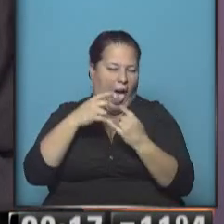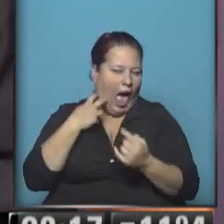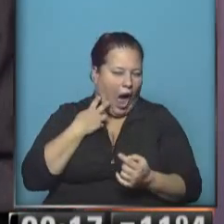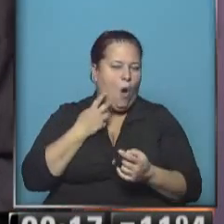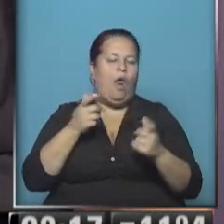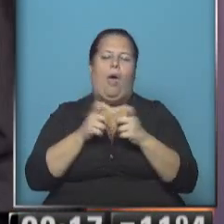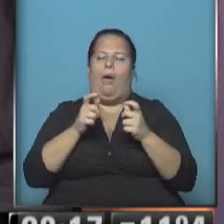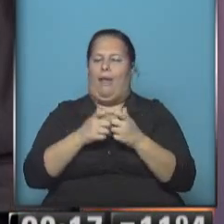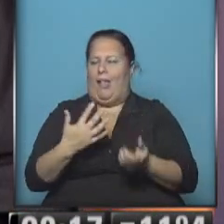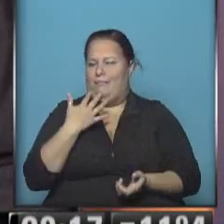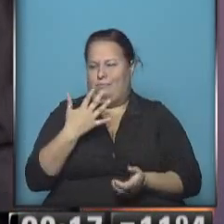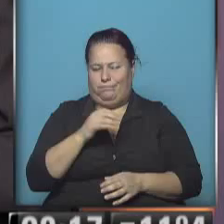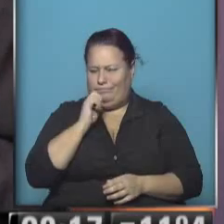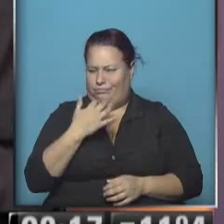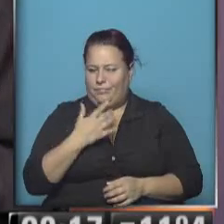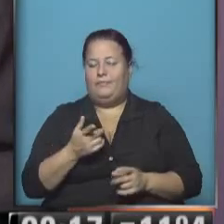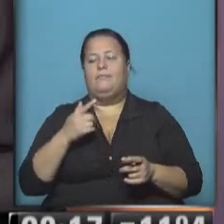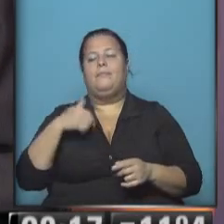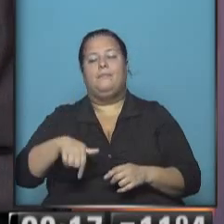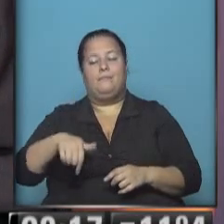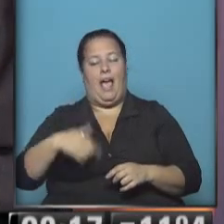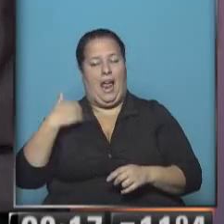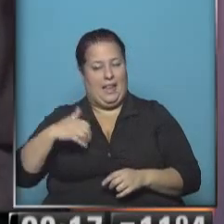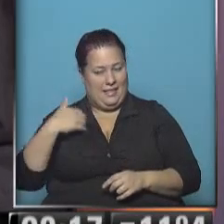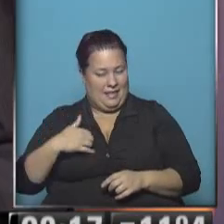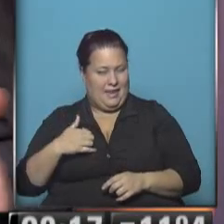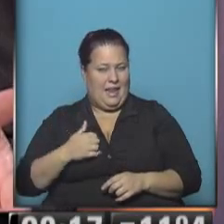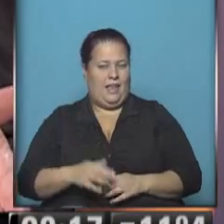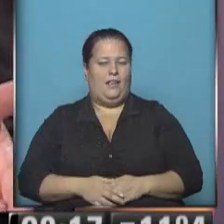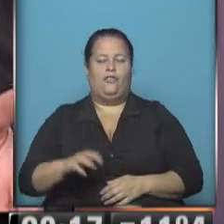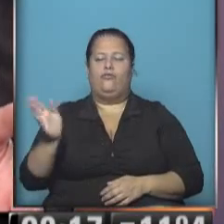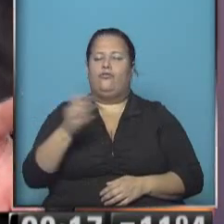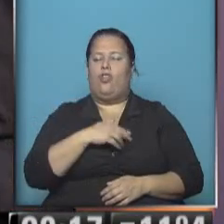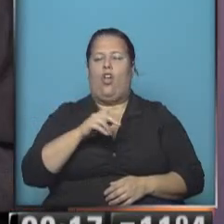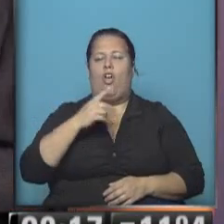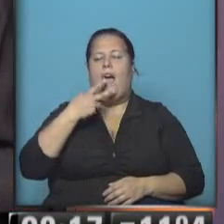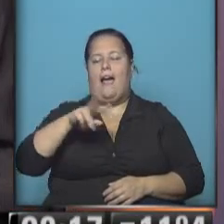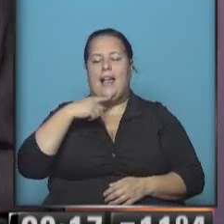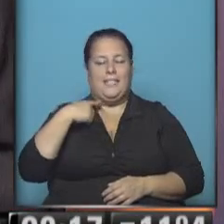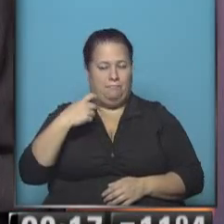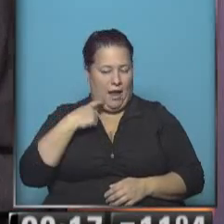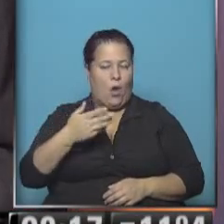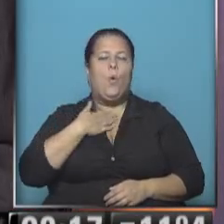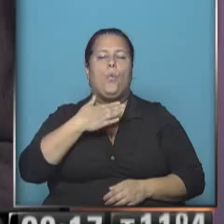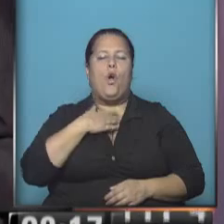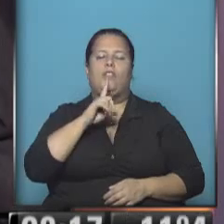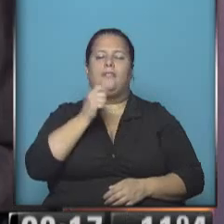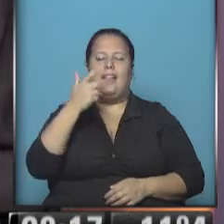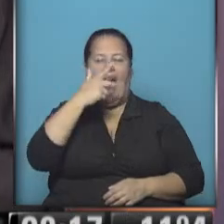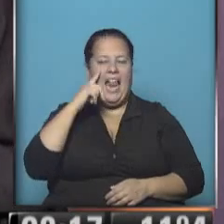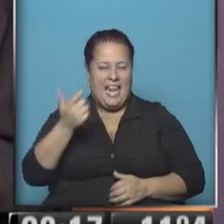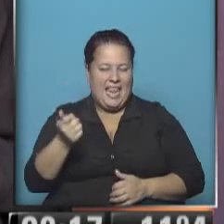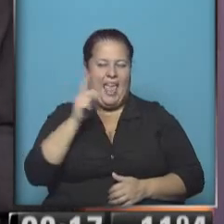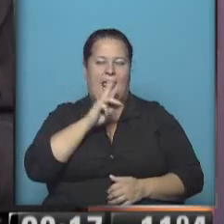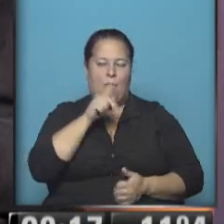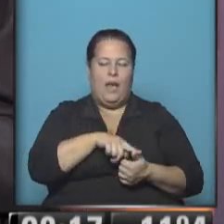película realmente muy pero muy entretenida. Se da aquí en la Argentina, en todos los casos doblada, con voces de Thalía en el caso de